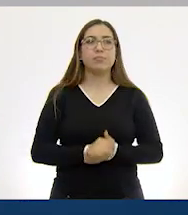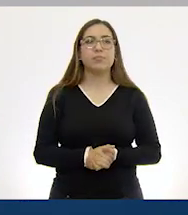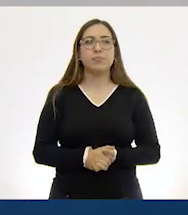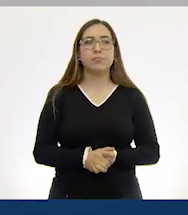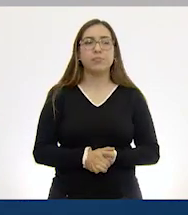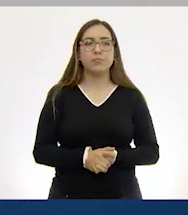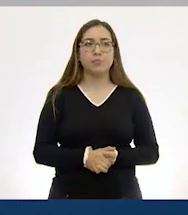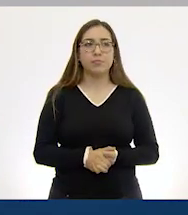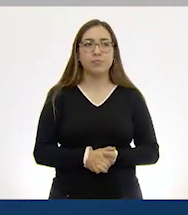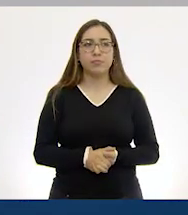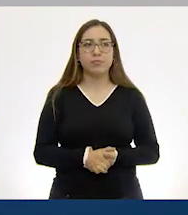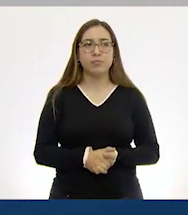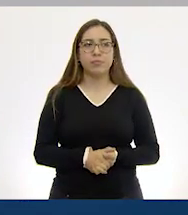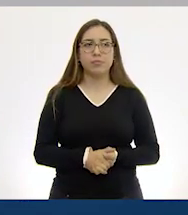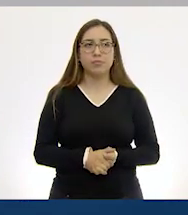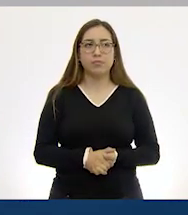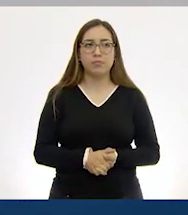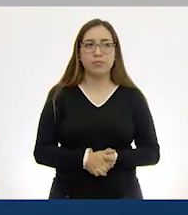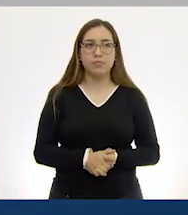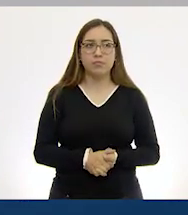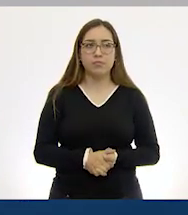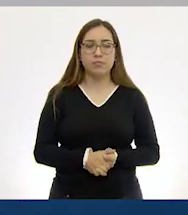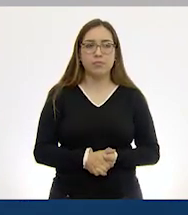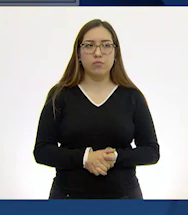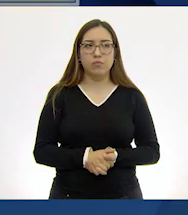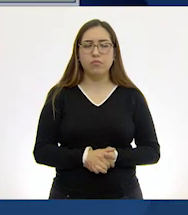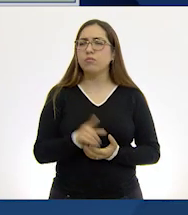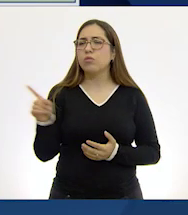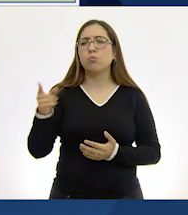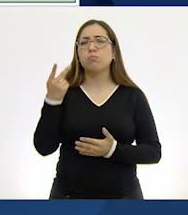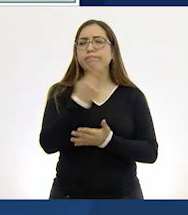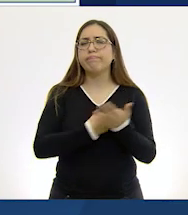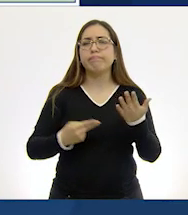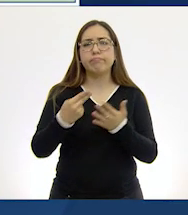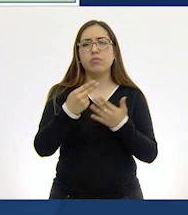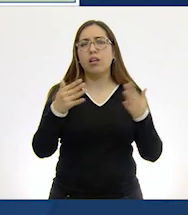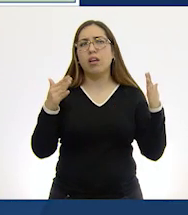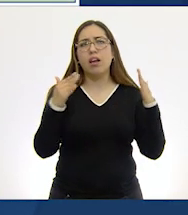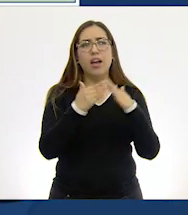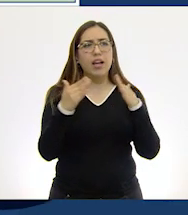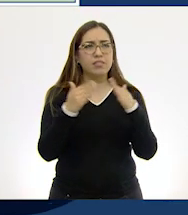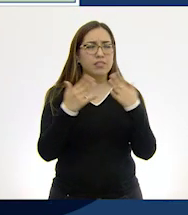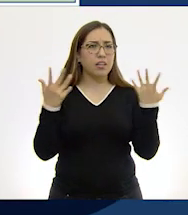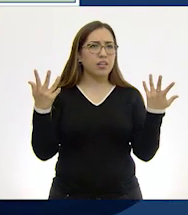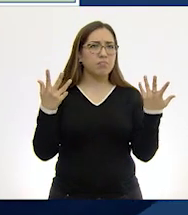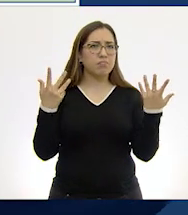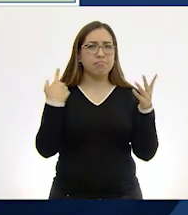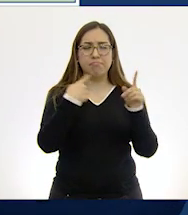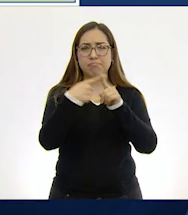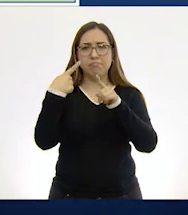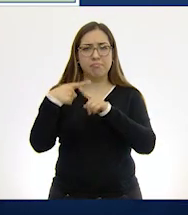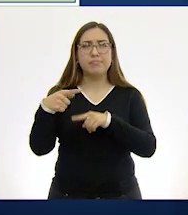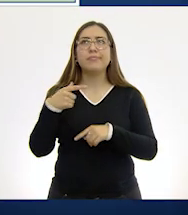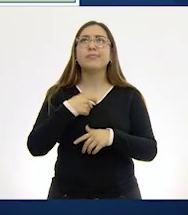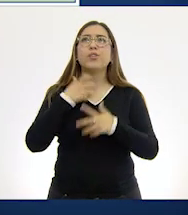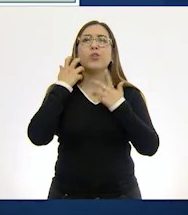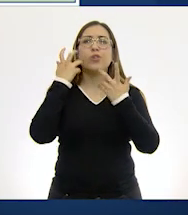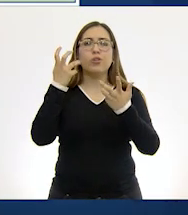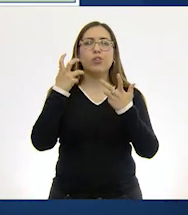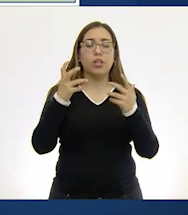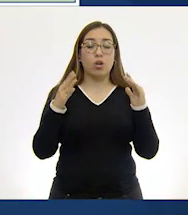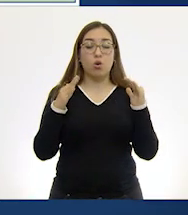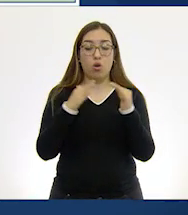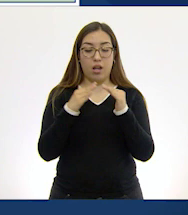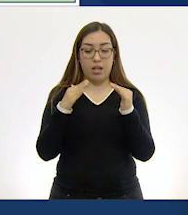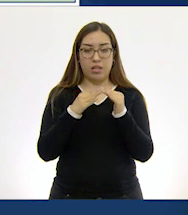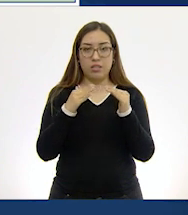río. Entonces, pues dibuja tu casa, tu granja. Sí. Yo quiero tener una